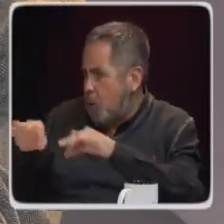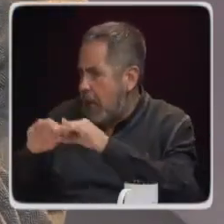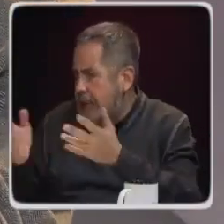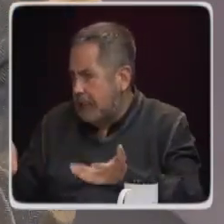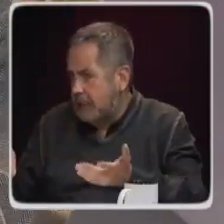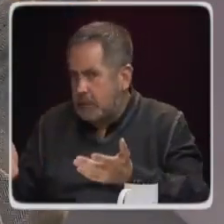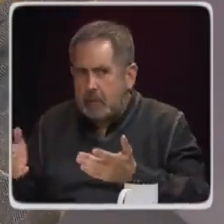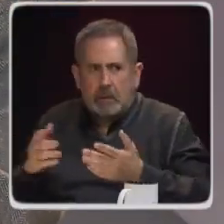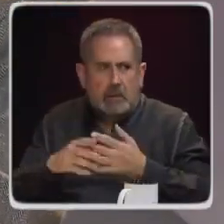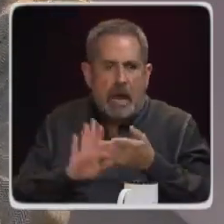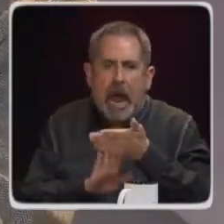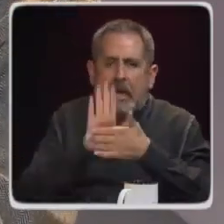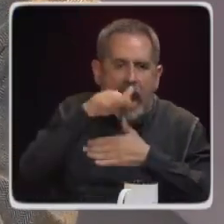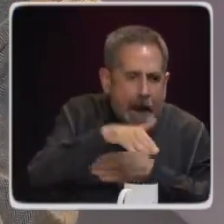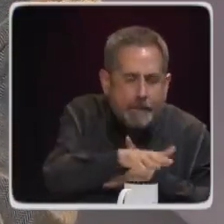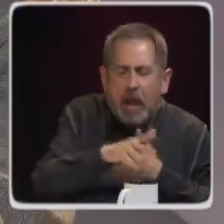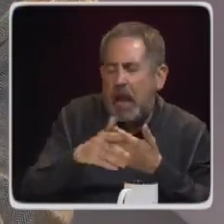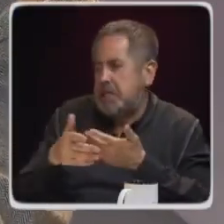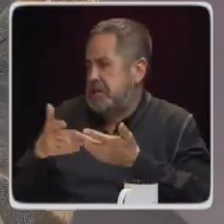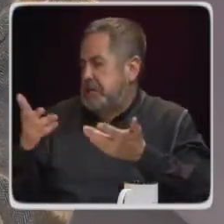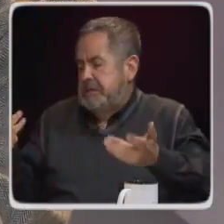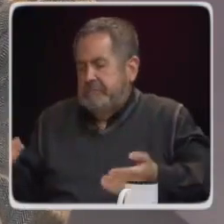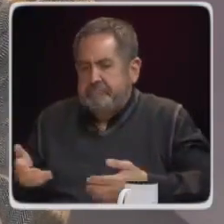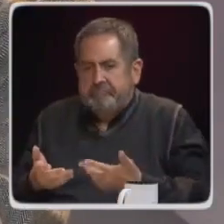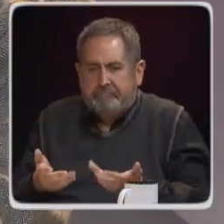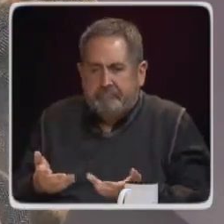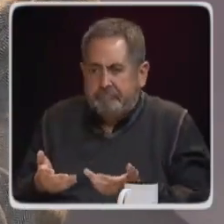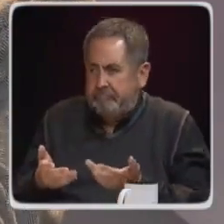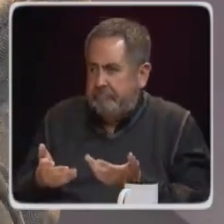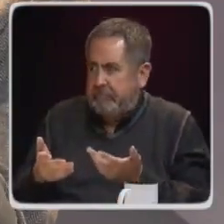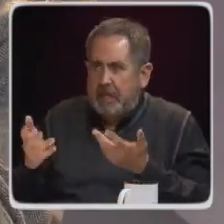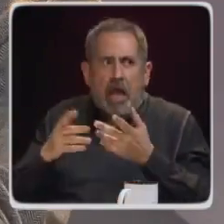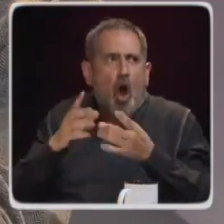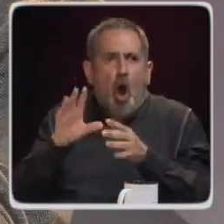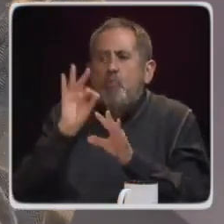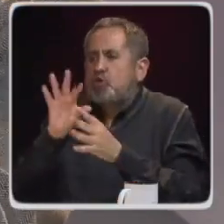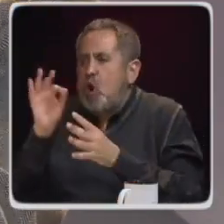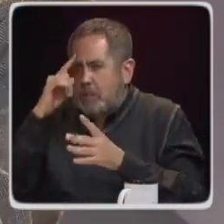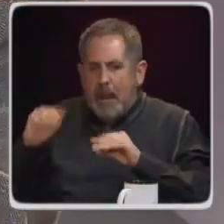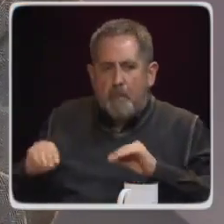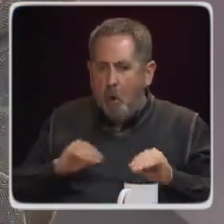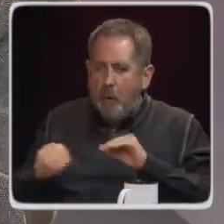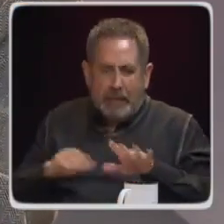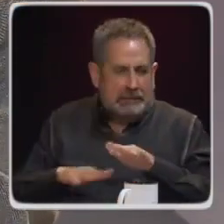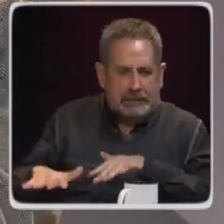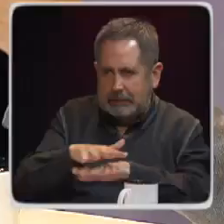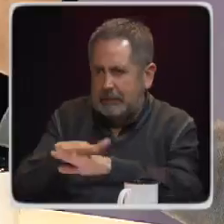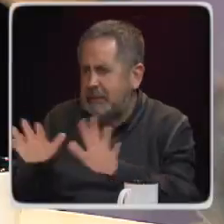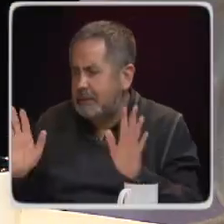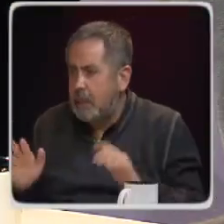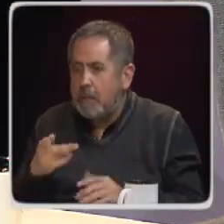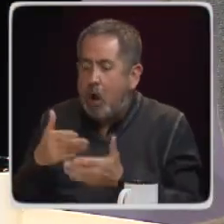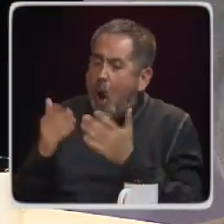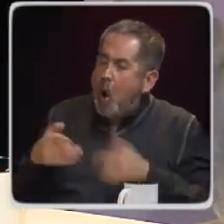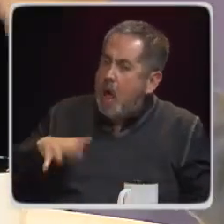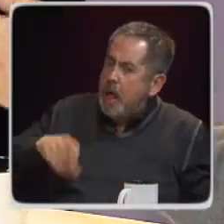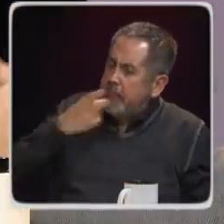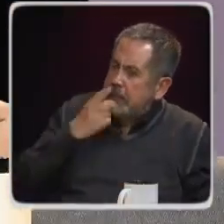que correspondía, informada, regular, significativa, y es ahí donde la Cámara dice, la Suprema Corte de Justicia,